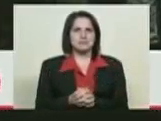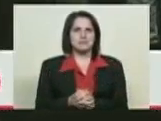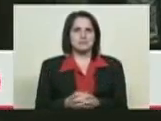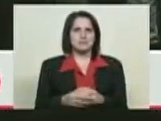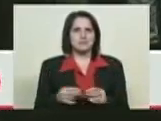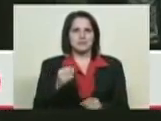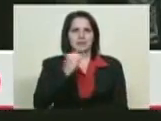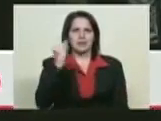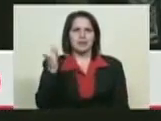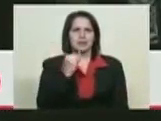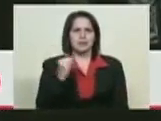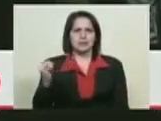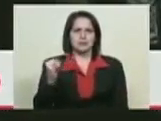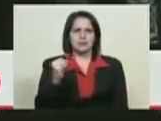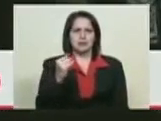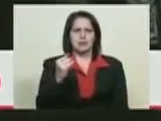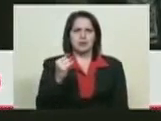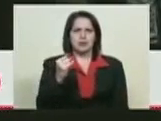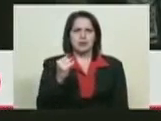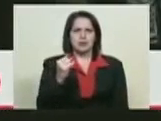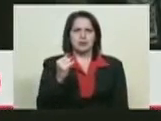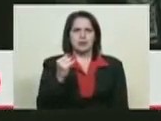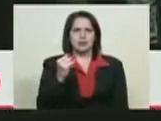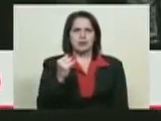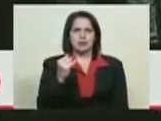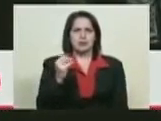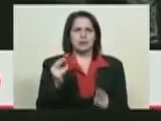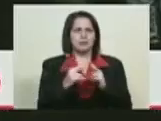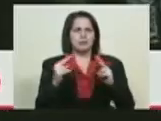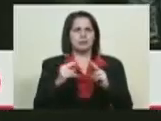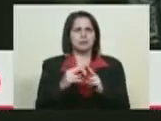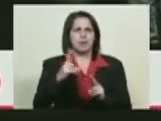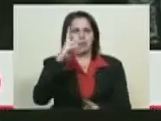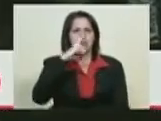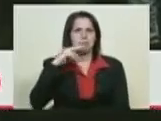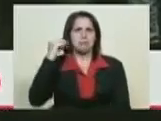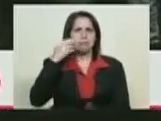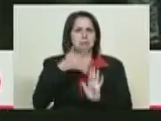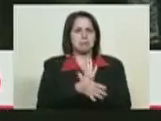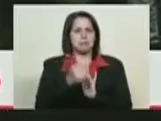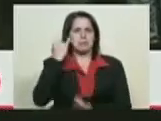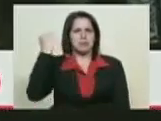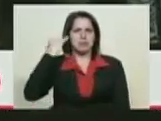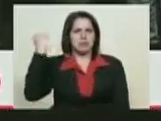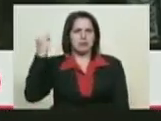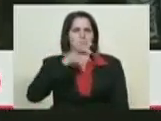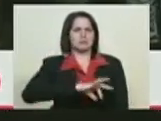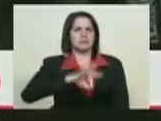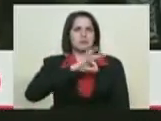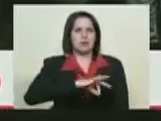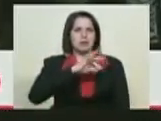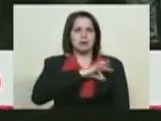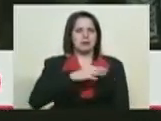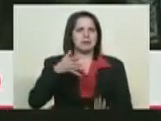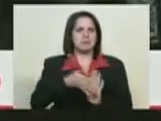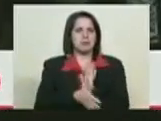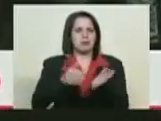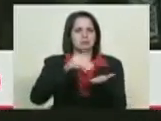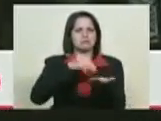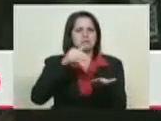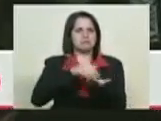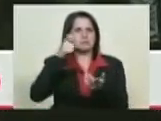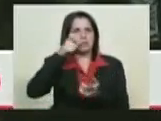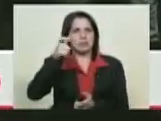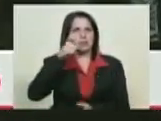conoció de la Comuna de París y de las ideas del socialismo y de la clase obrera y campesina